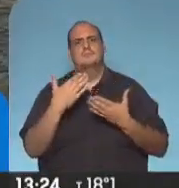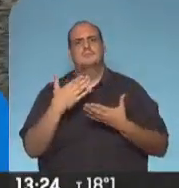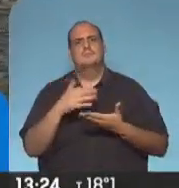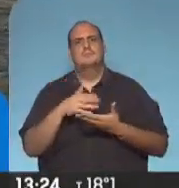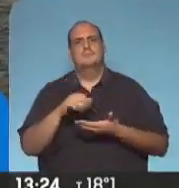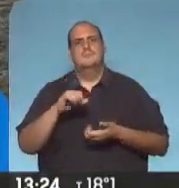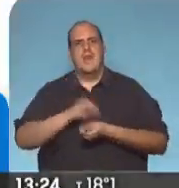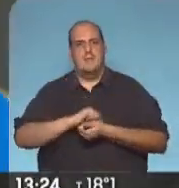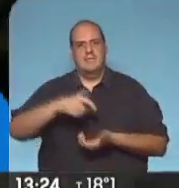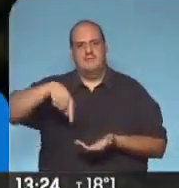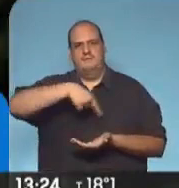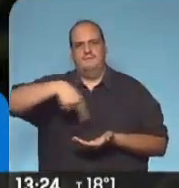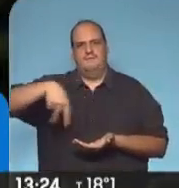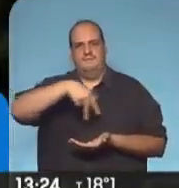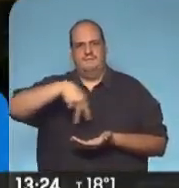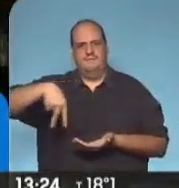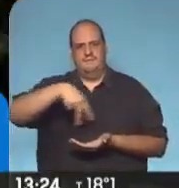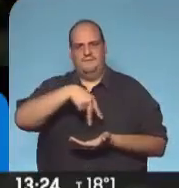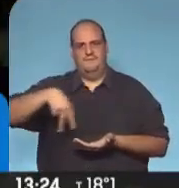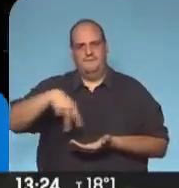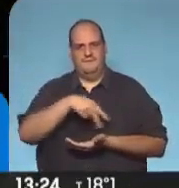durmiendo y empiezan...